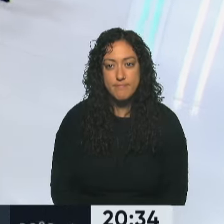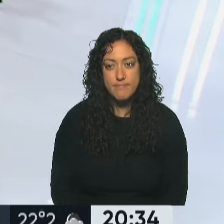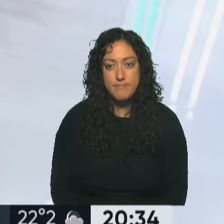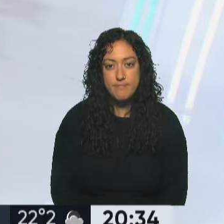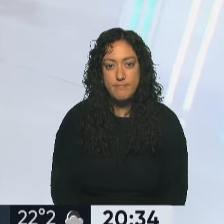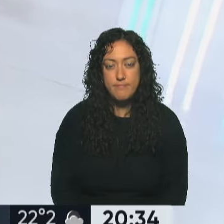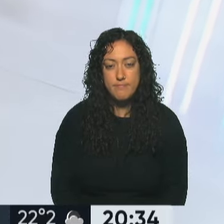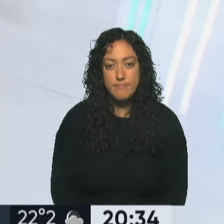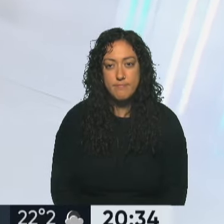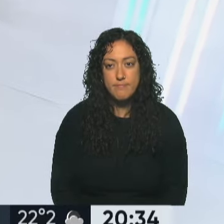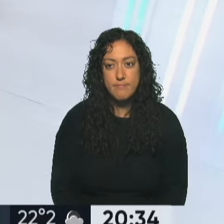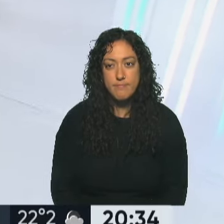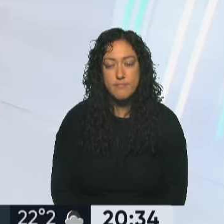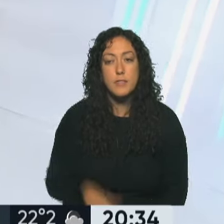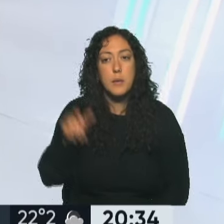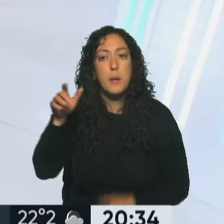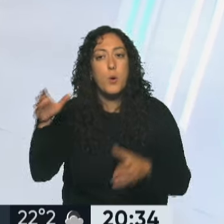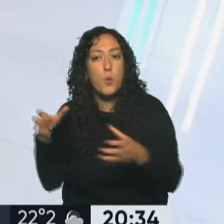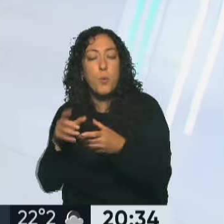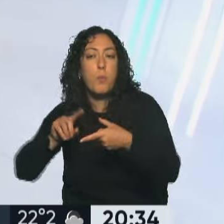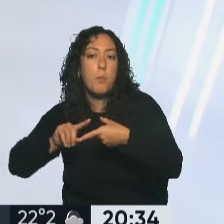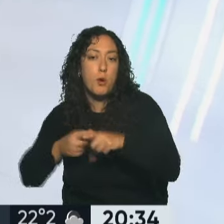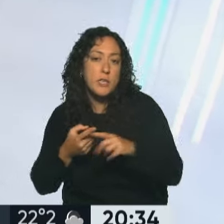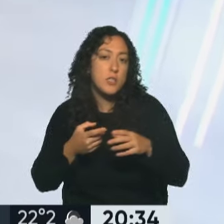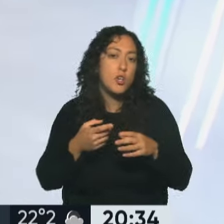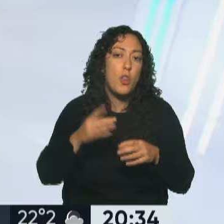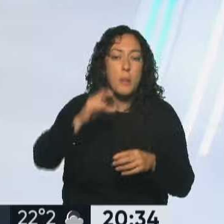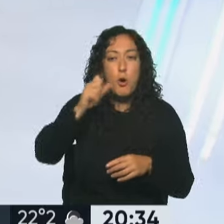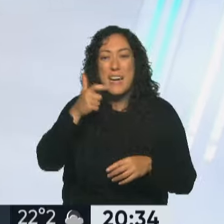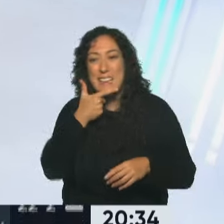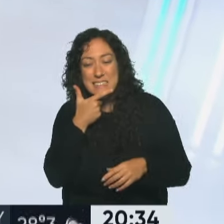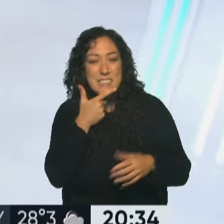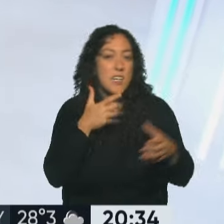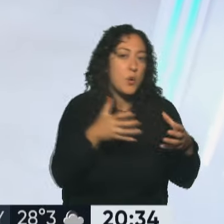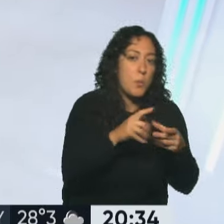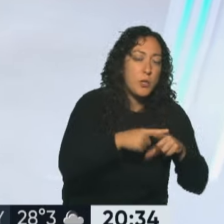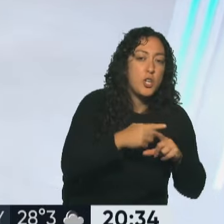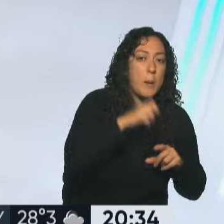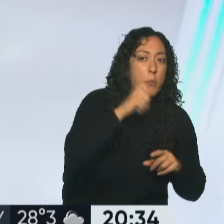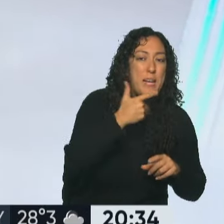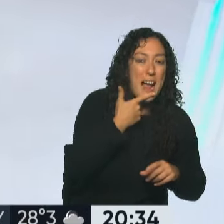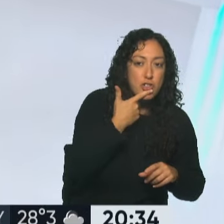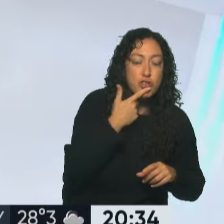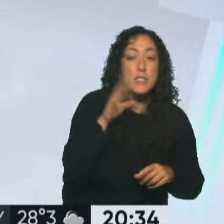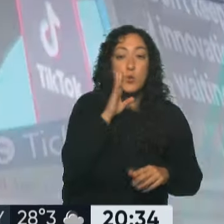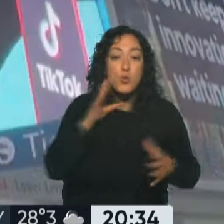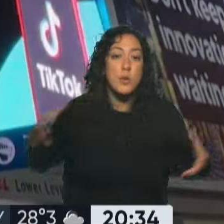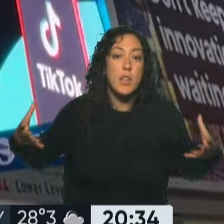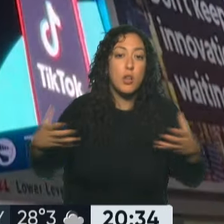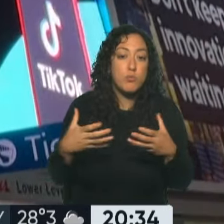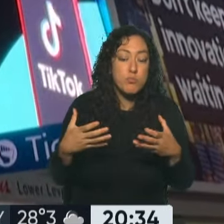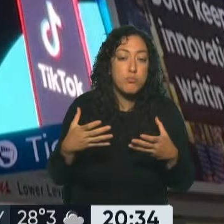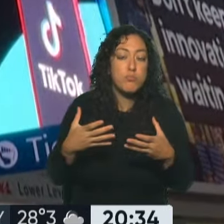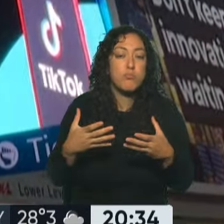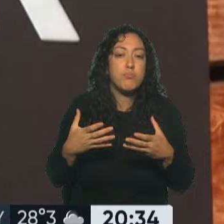con apoyo tanto de demócratas como republicanos, la Cámara de Representantes de Estados Unidos aprobó un proyecto de ley